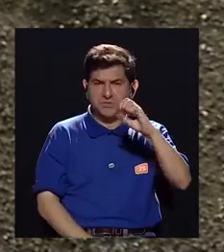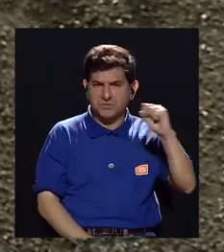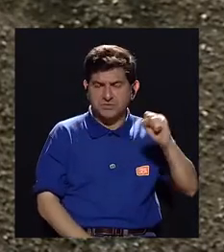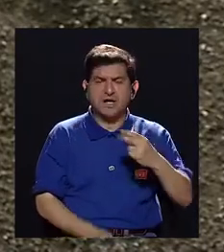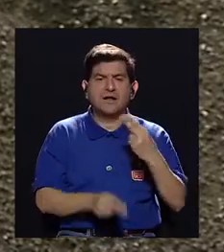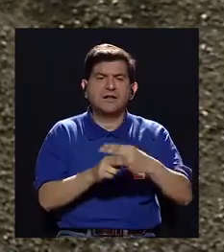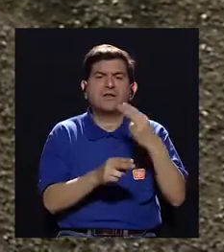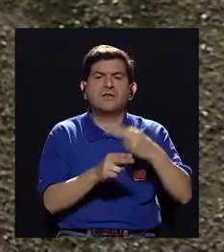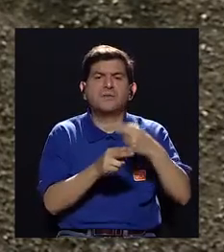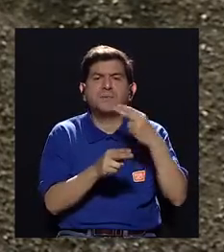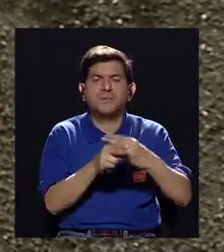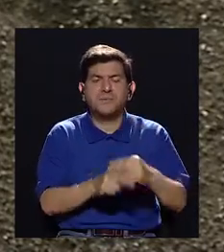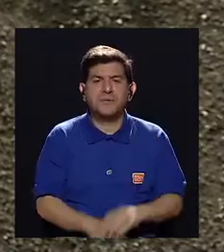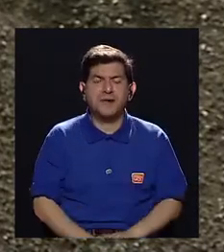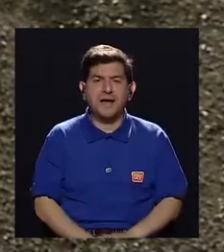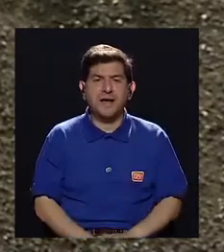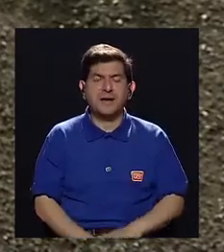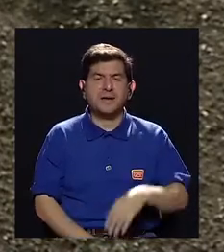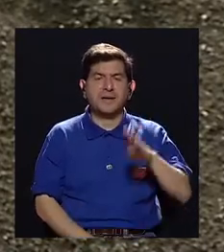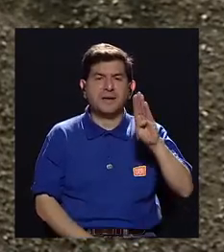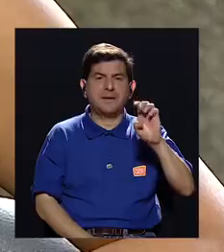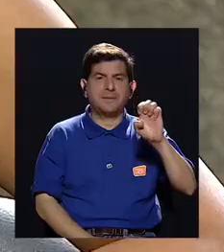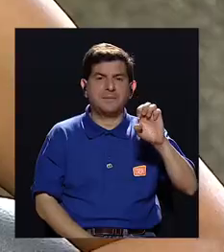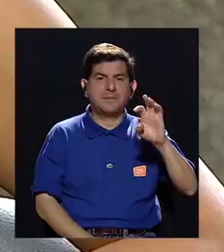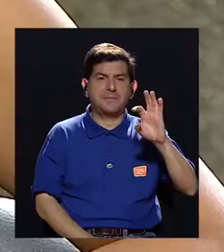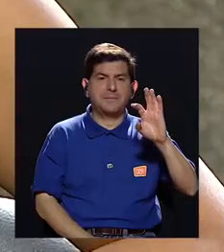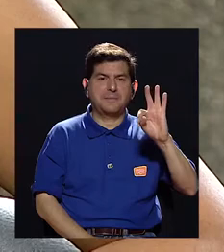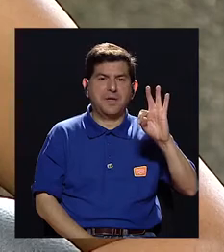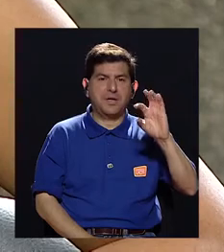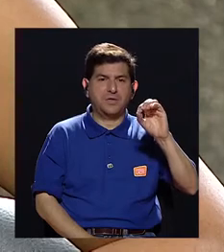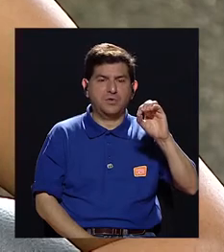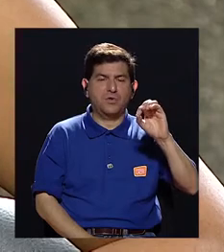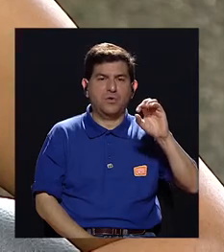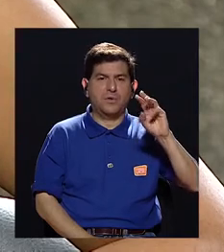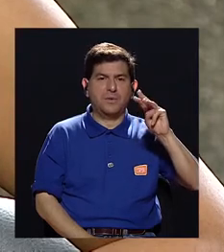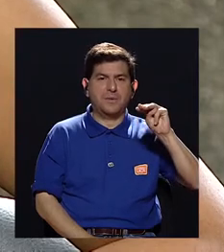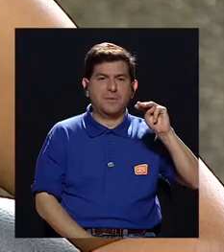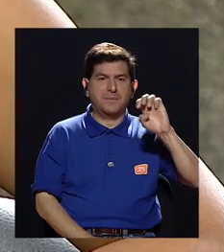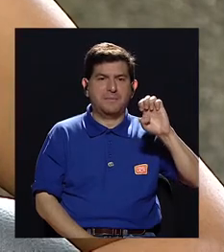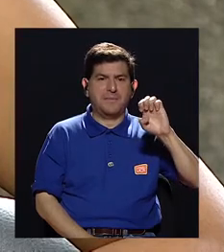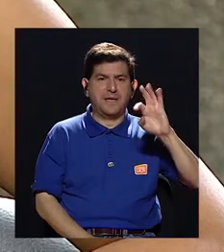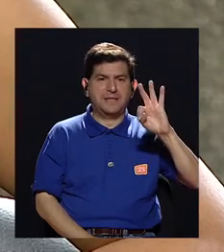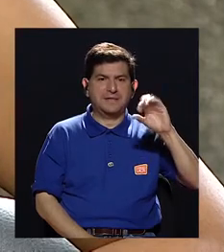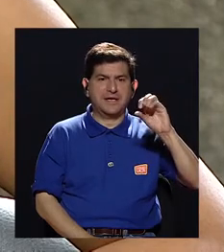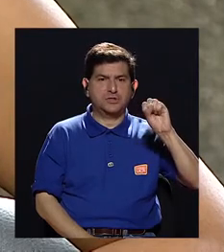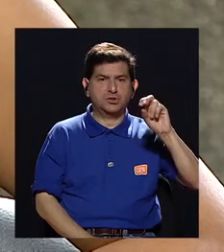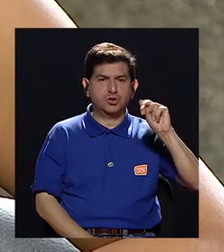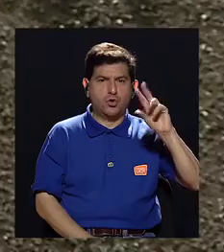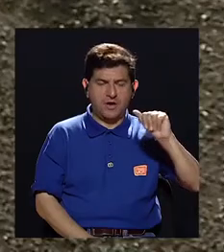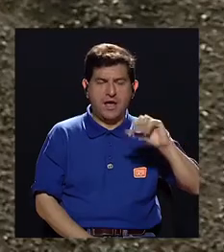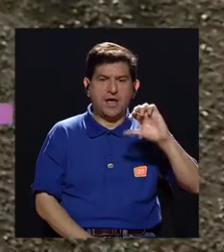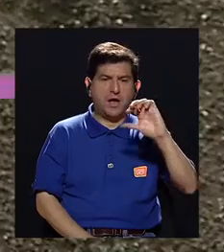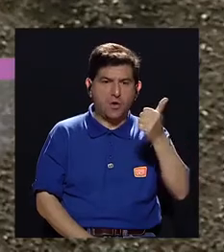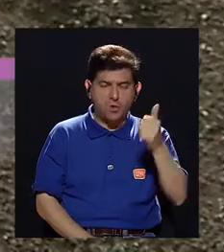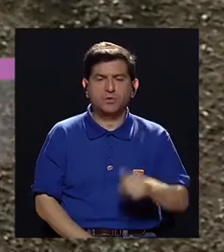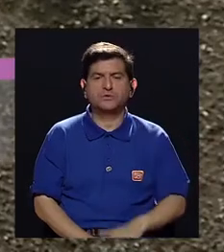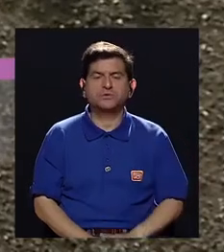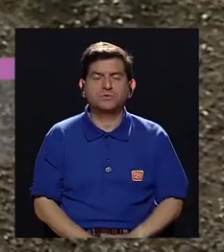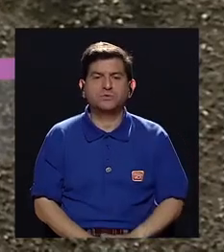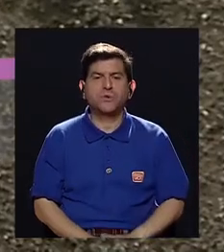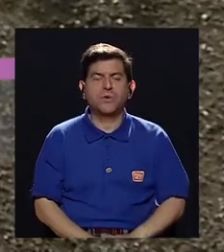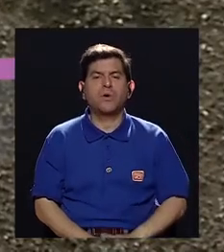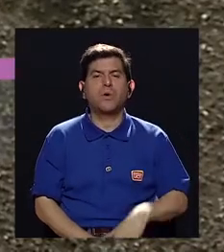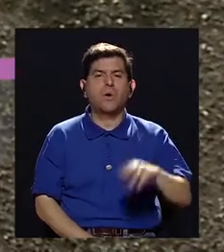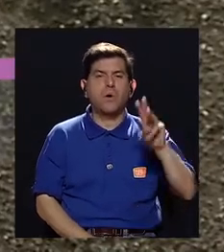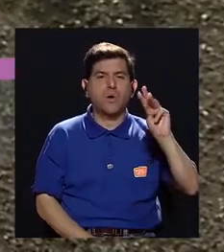de Seguro Social, llamamos beclometasona, o hay otro medicamento que es tomado que se